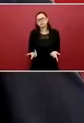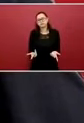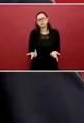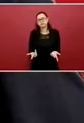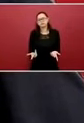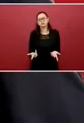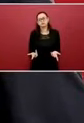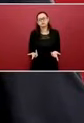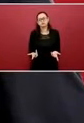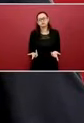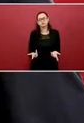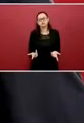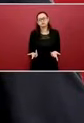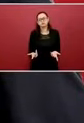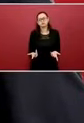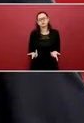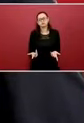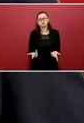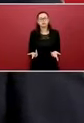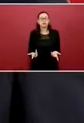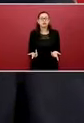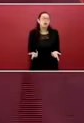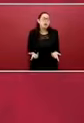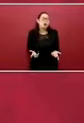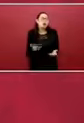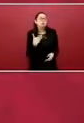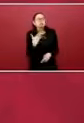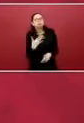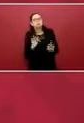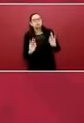no debe ser esto consuelo, porque